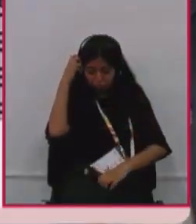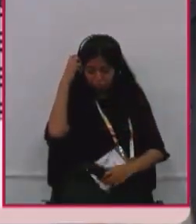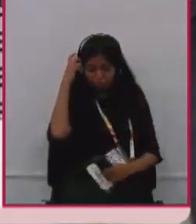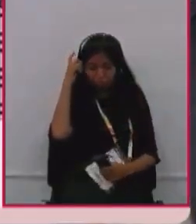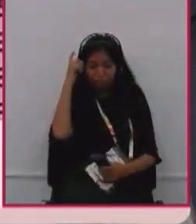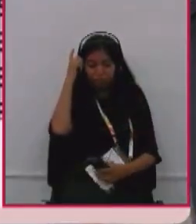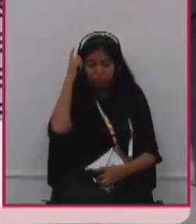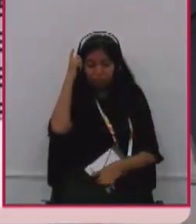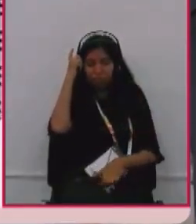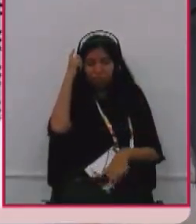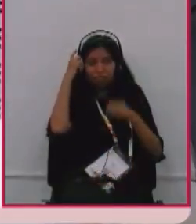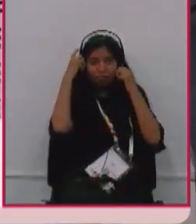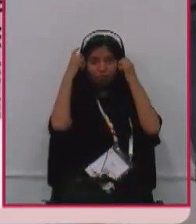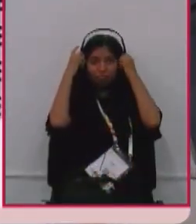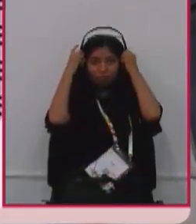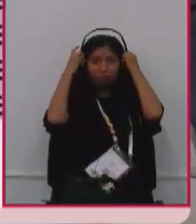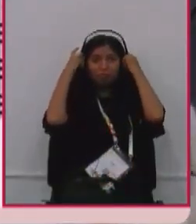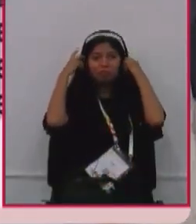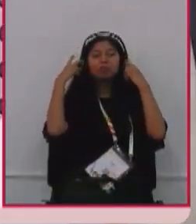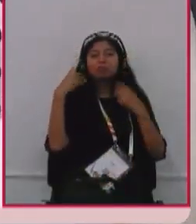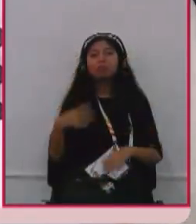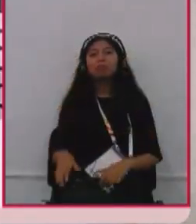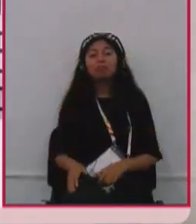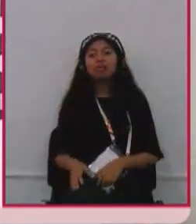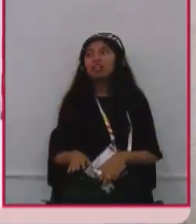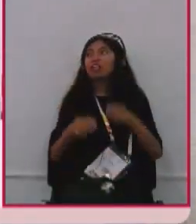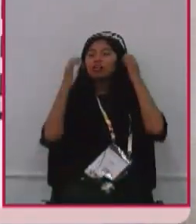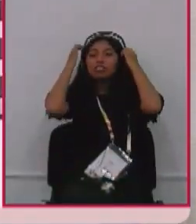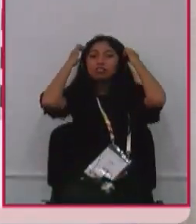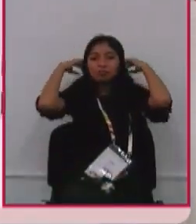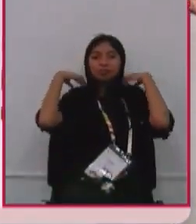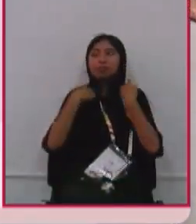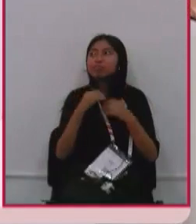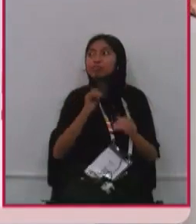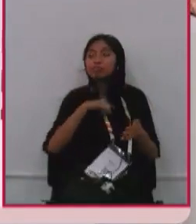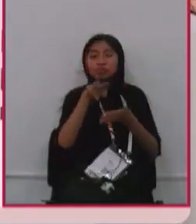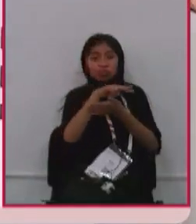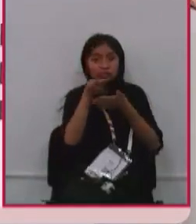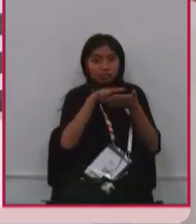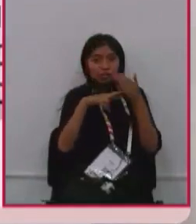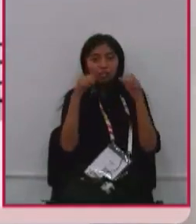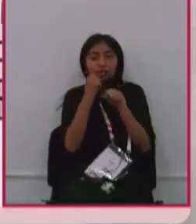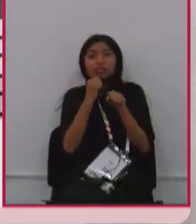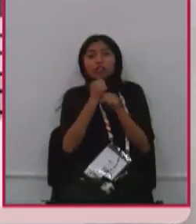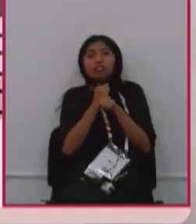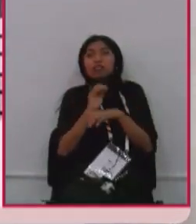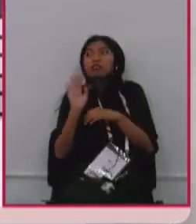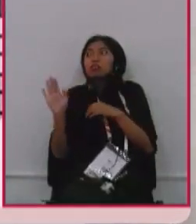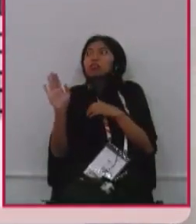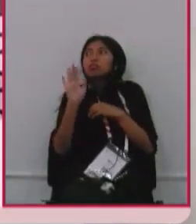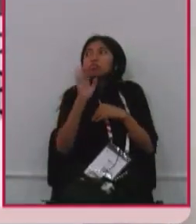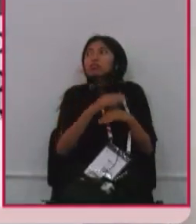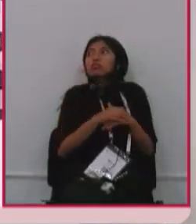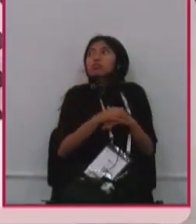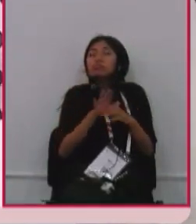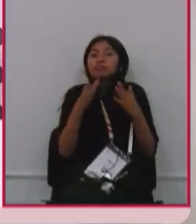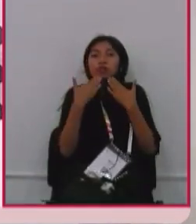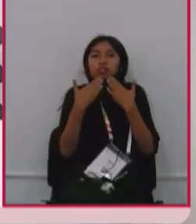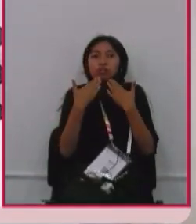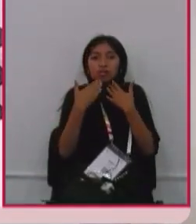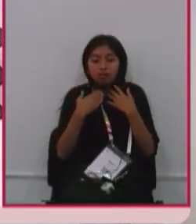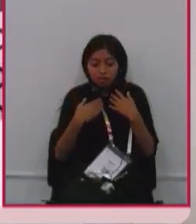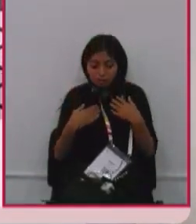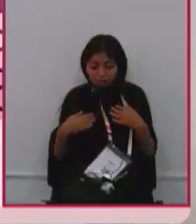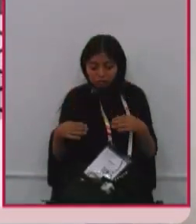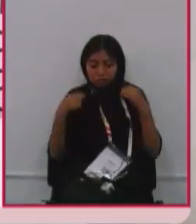¿no? Yo estaba un poco pensando, yo le he dado una leída al trabajo de ustedes, ¿no? He estado leyéndolo bastante. Así